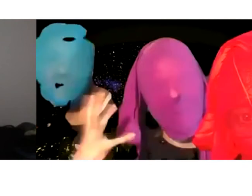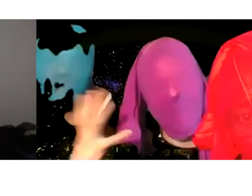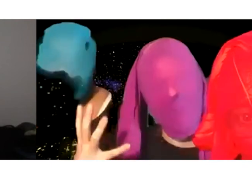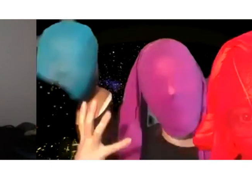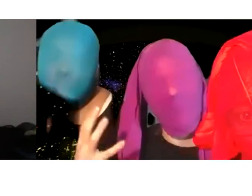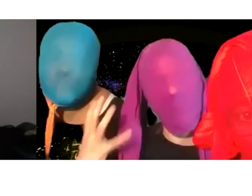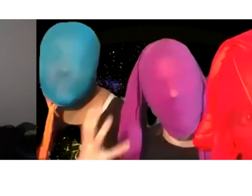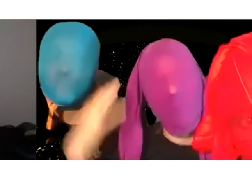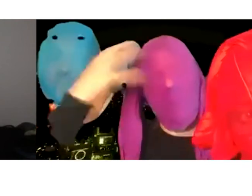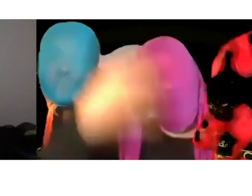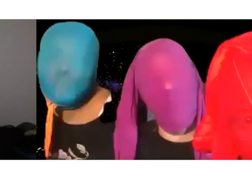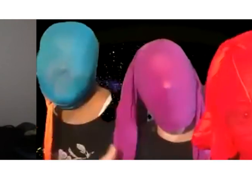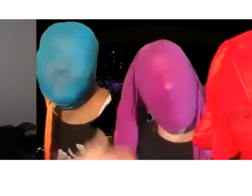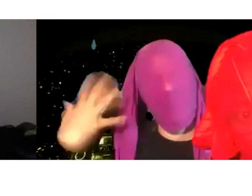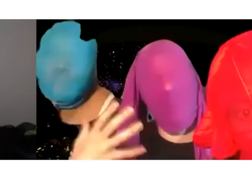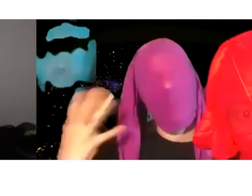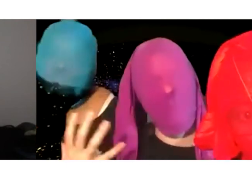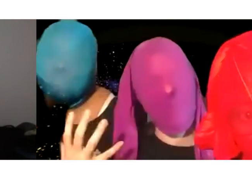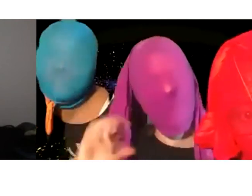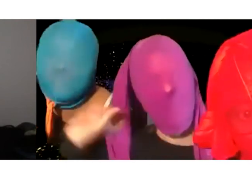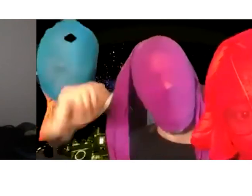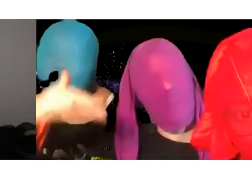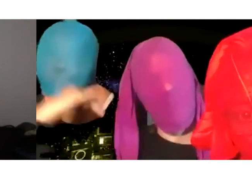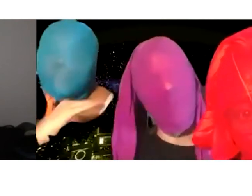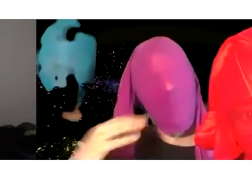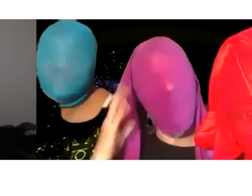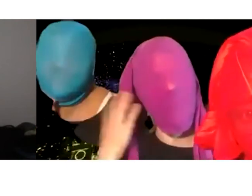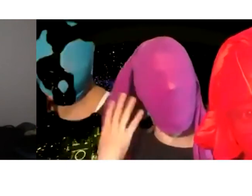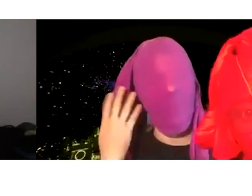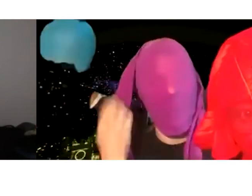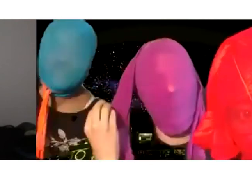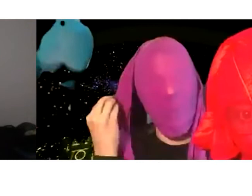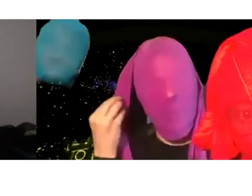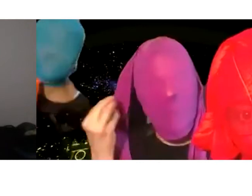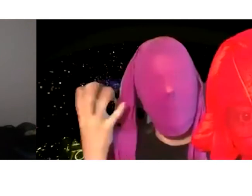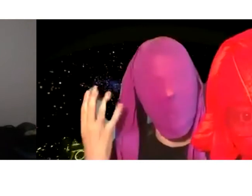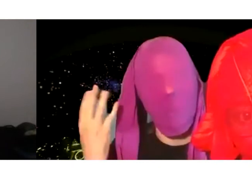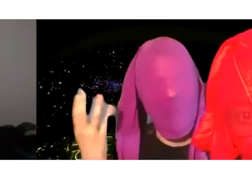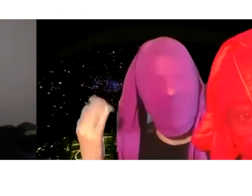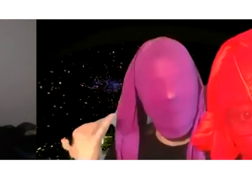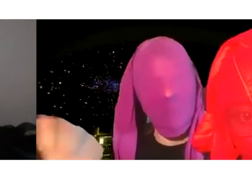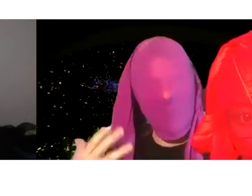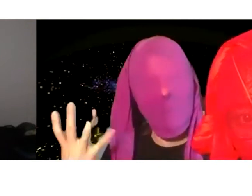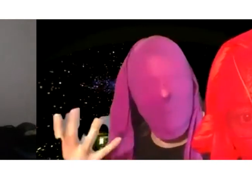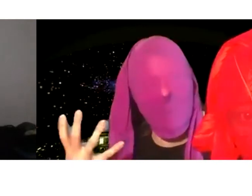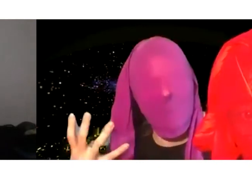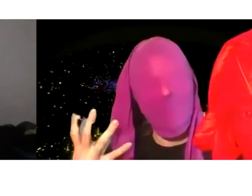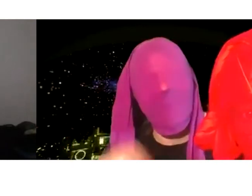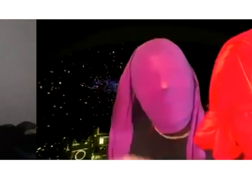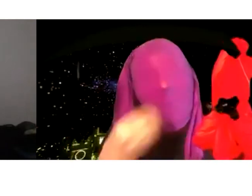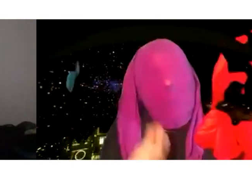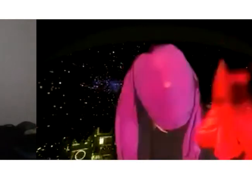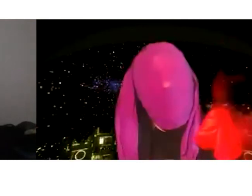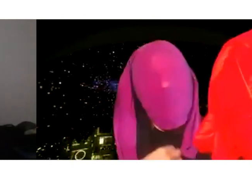percibir a través de la escucha, pero otra vez corporalmente. Porque también sabemos, aunque yo no podría escuchar literalmente qué se